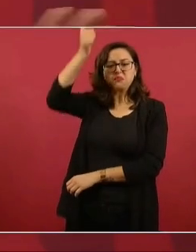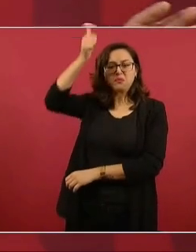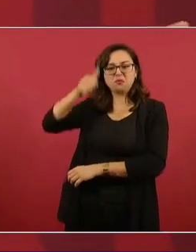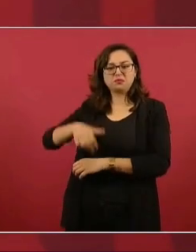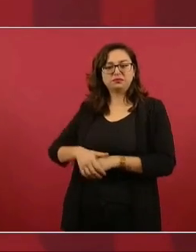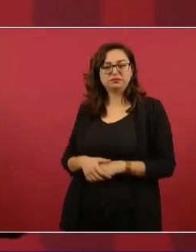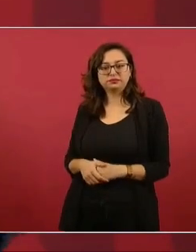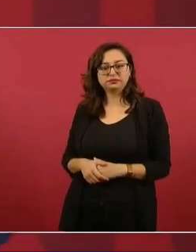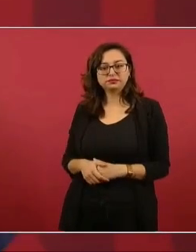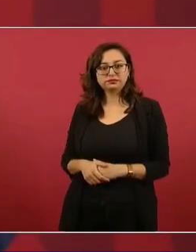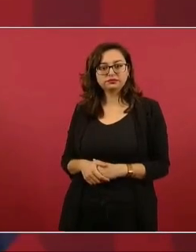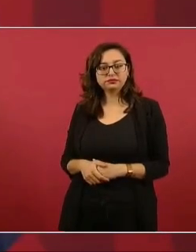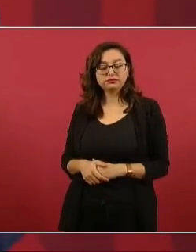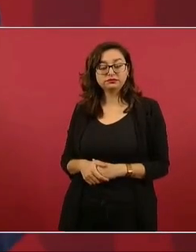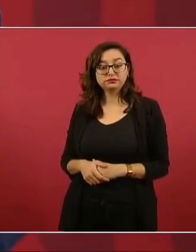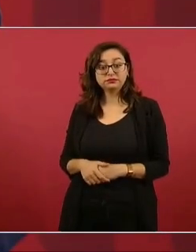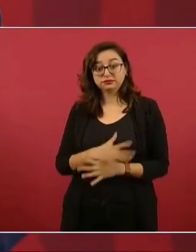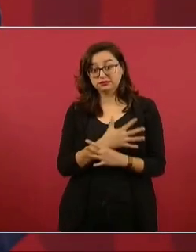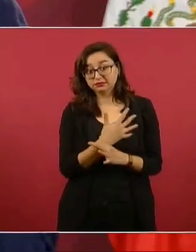Nada